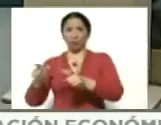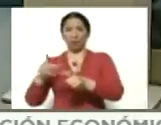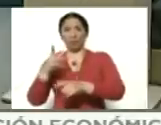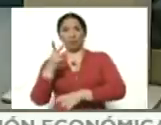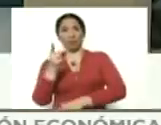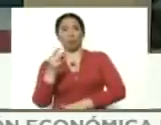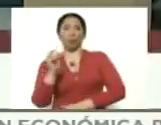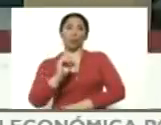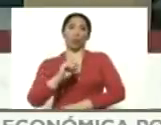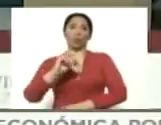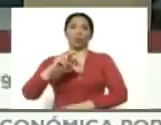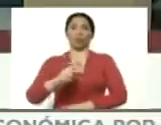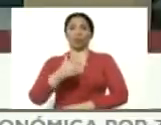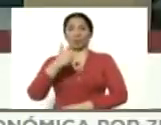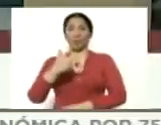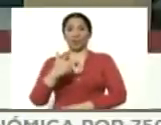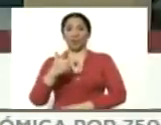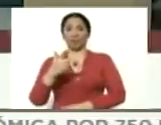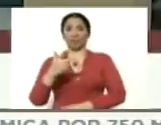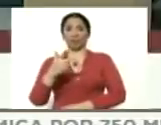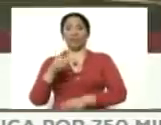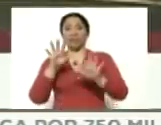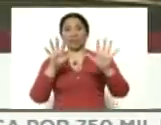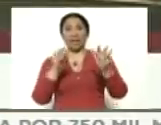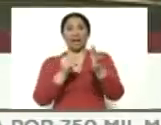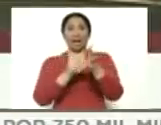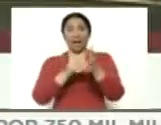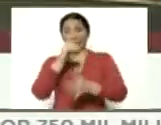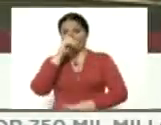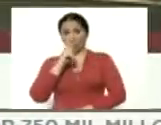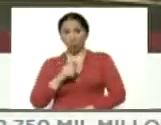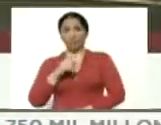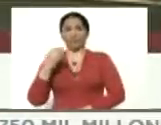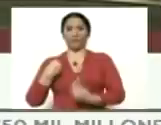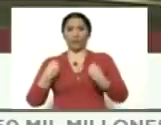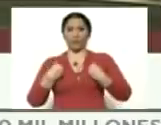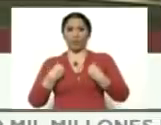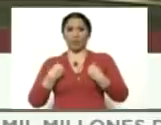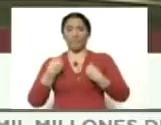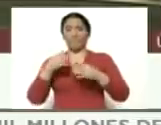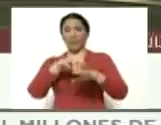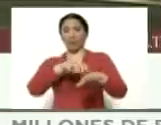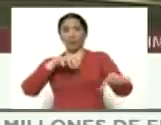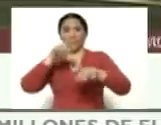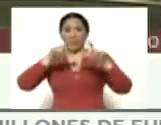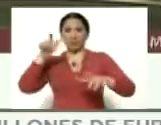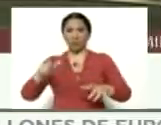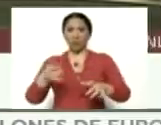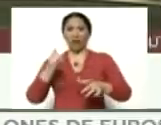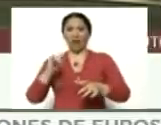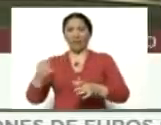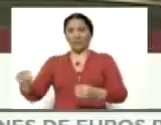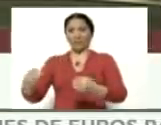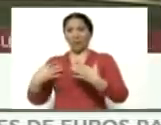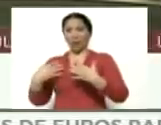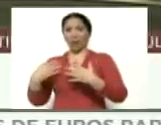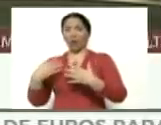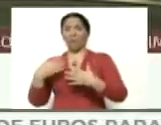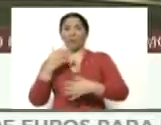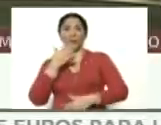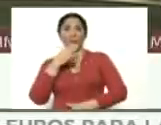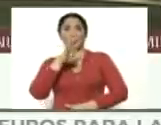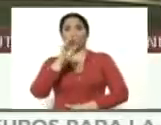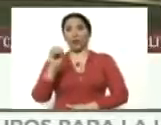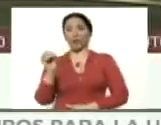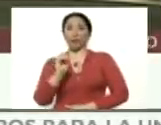tercera década de vida, porque la gran mayoría de los casos que se presentan provienen de esos rangos de edad. Decía que hasta